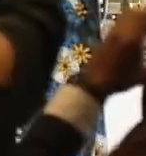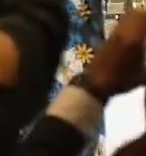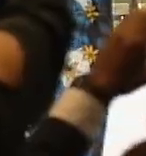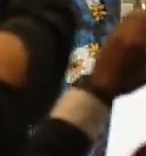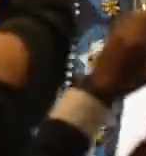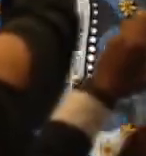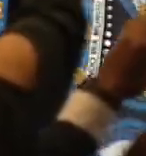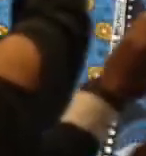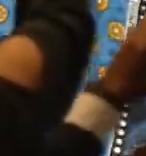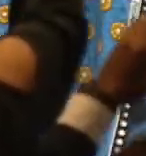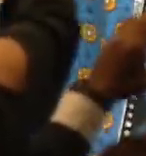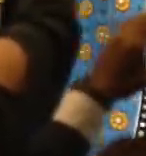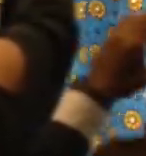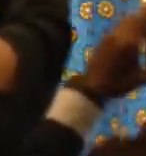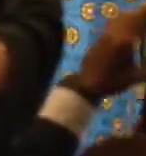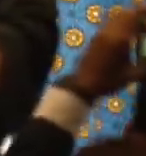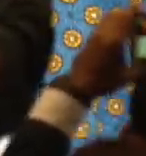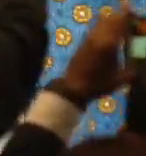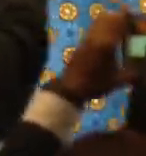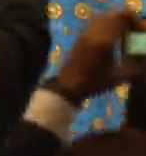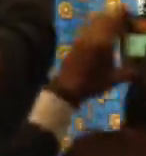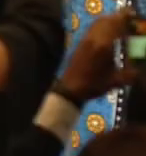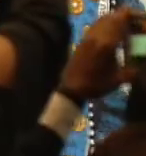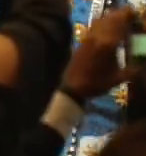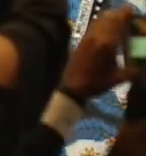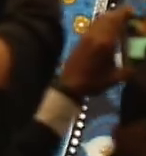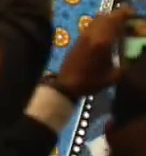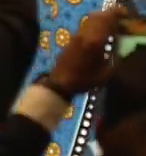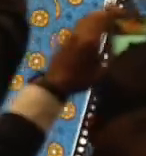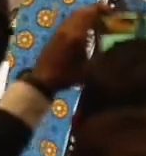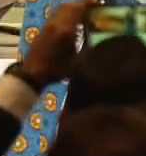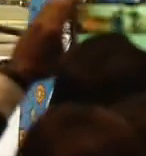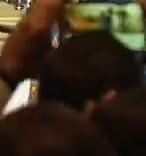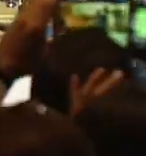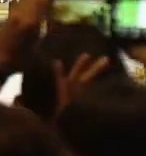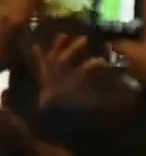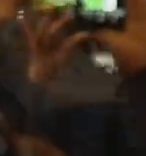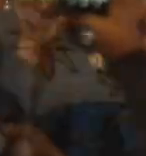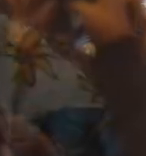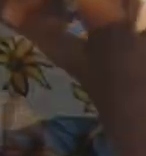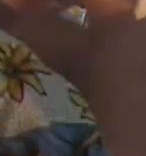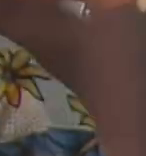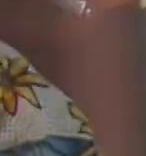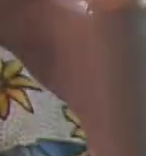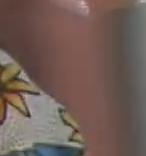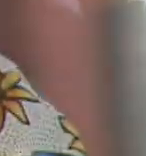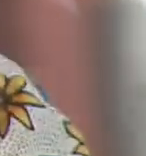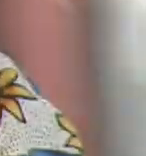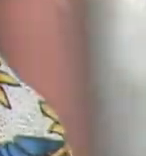Yo me llamo Cumbia, yo soy la reina por donde voy.